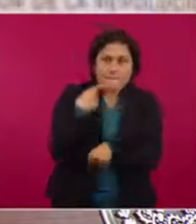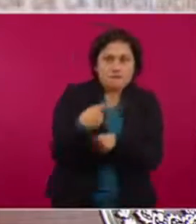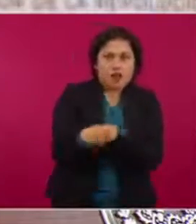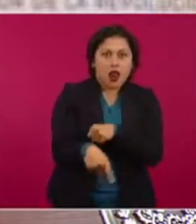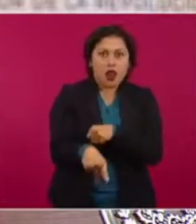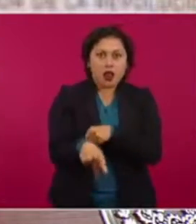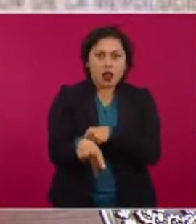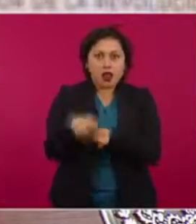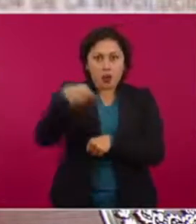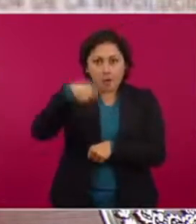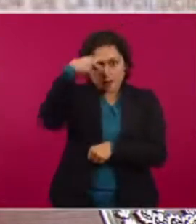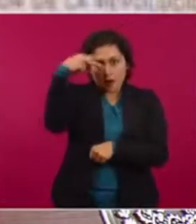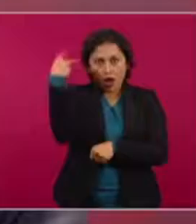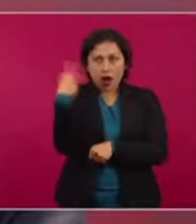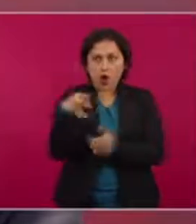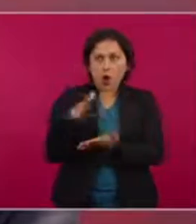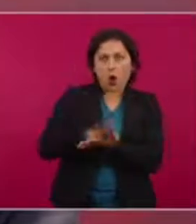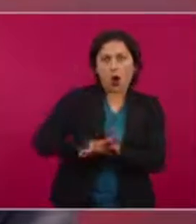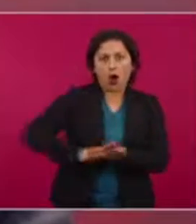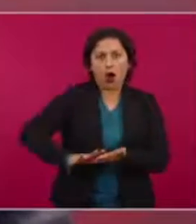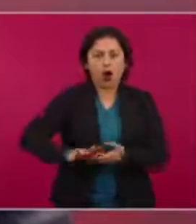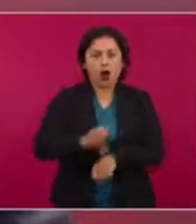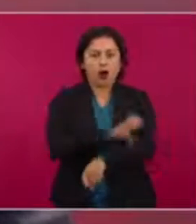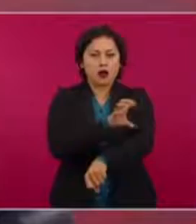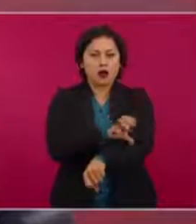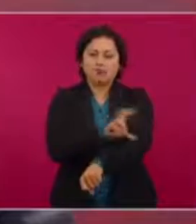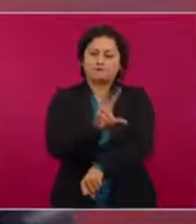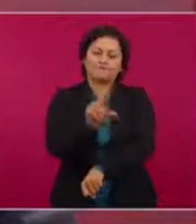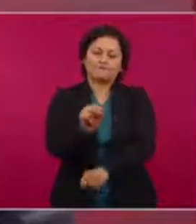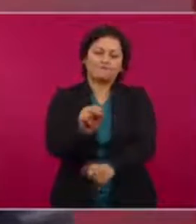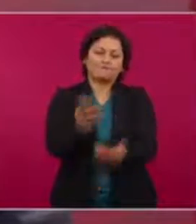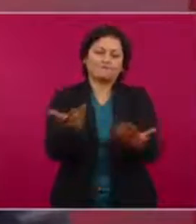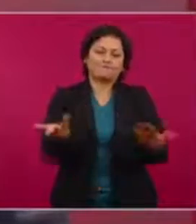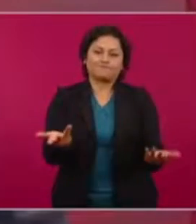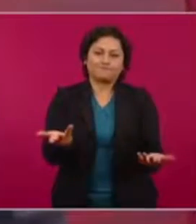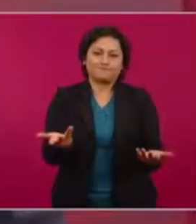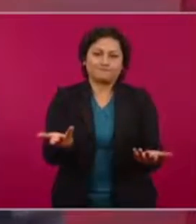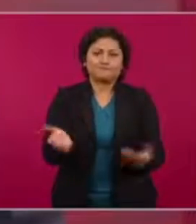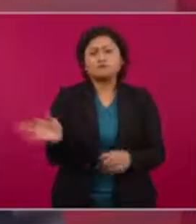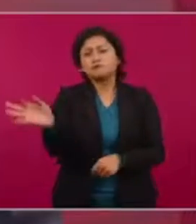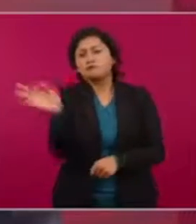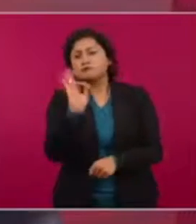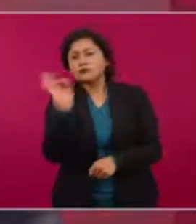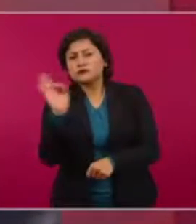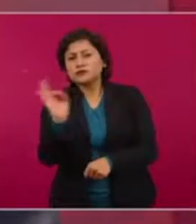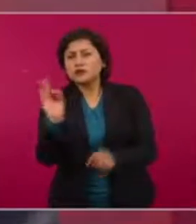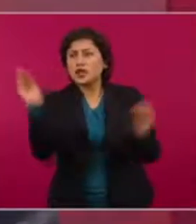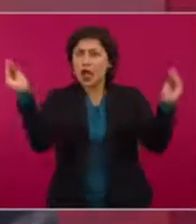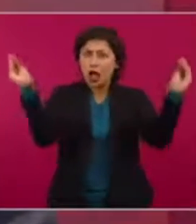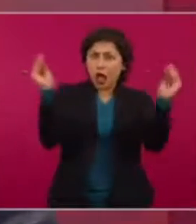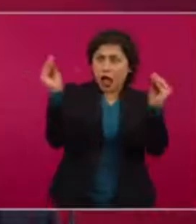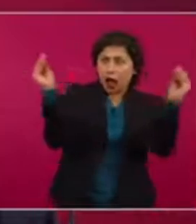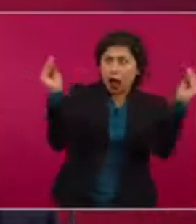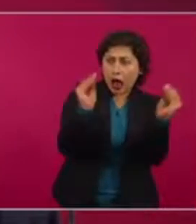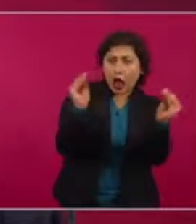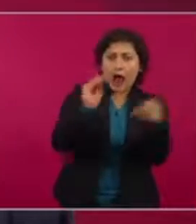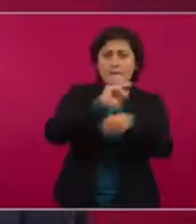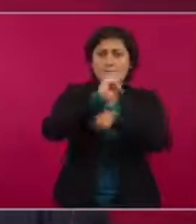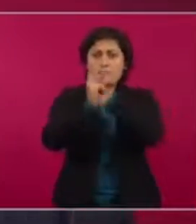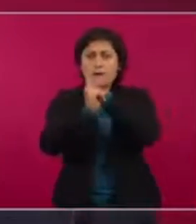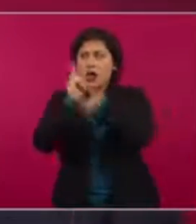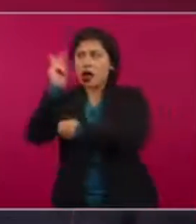falte energía eléctrica. En el caso de un agravamiento del conflicto